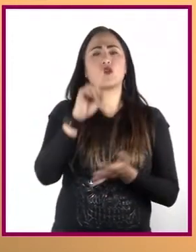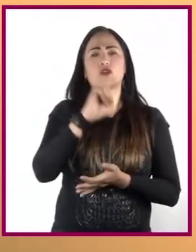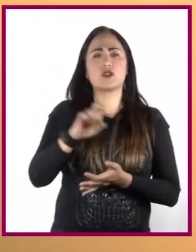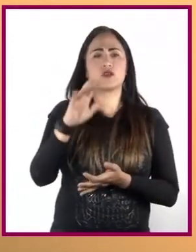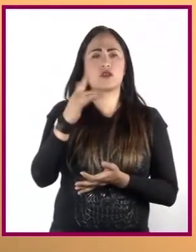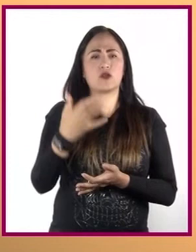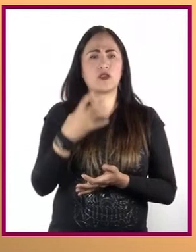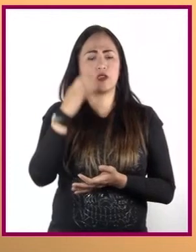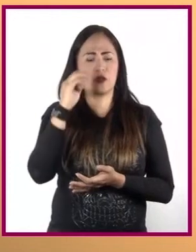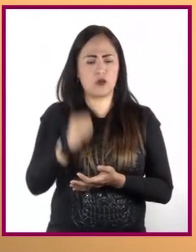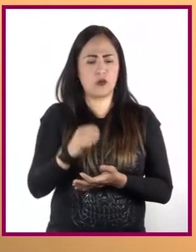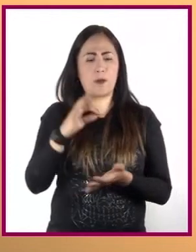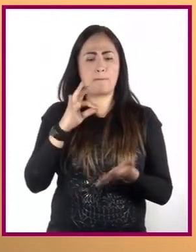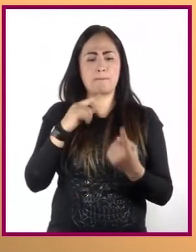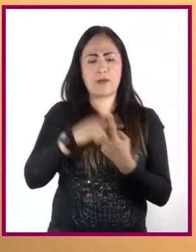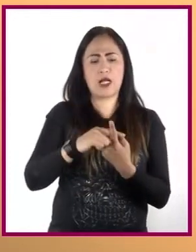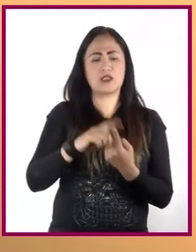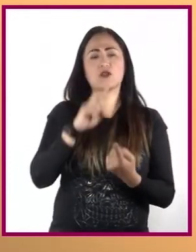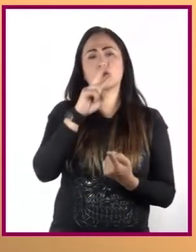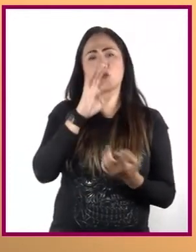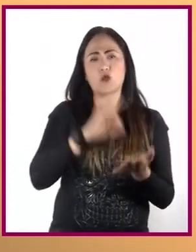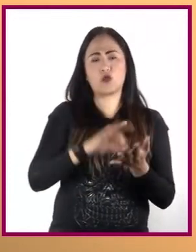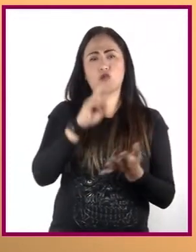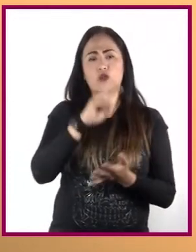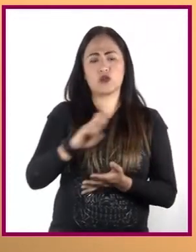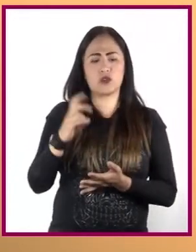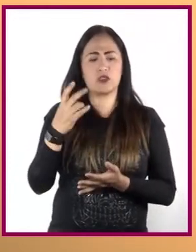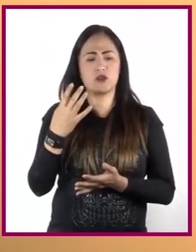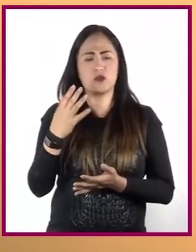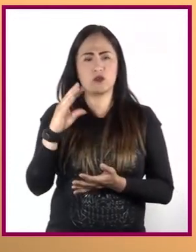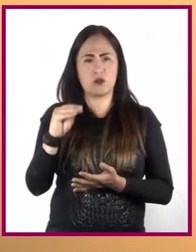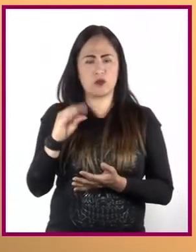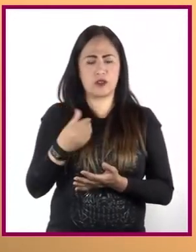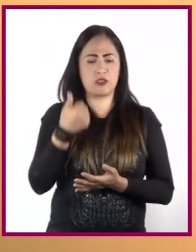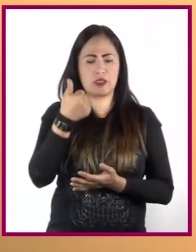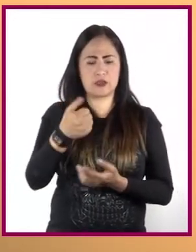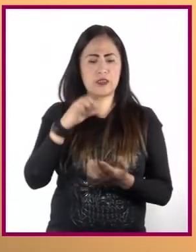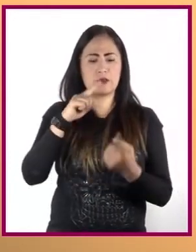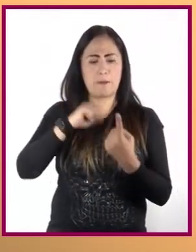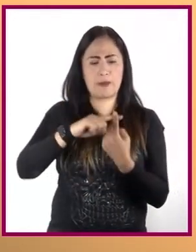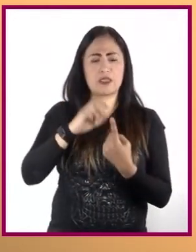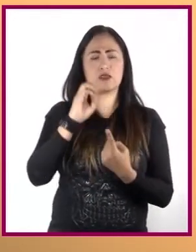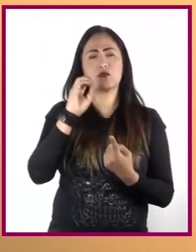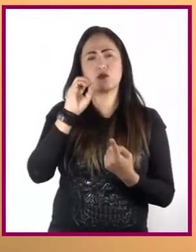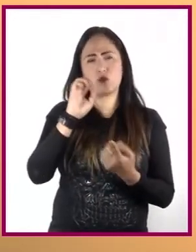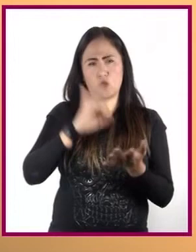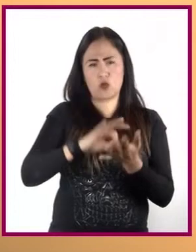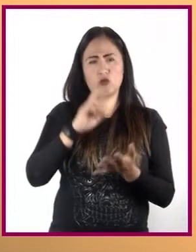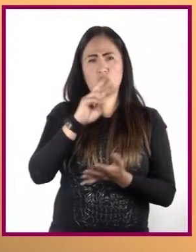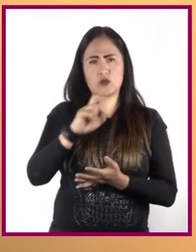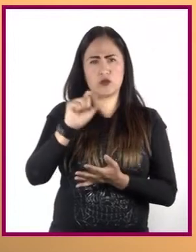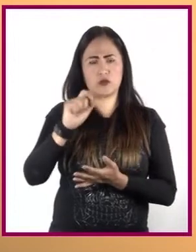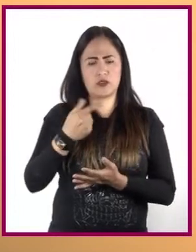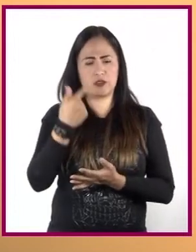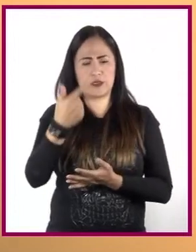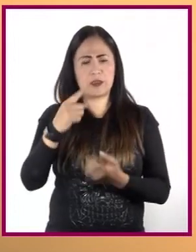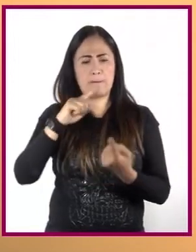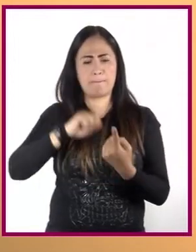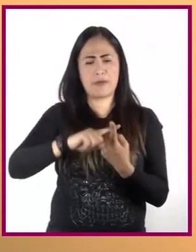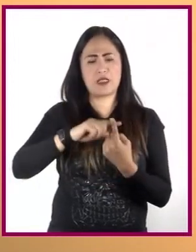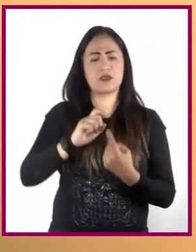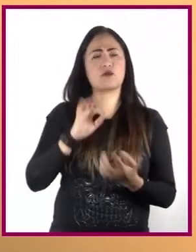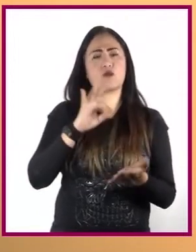0.159 más 0.296 más 0.227 más 0.182